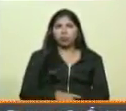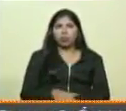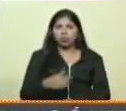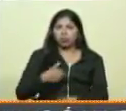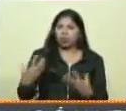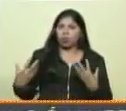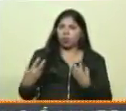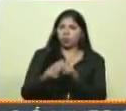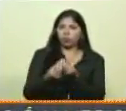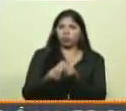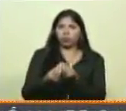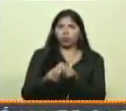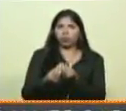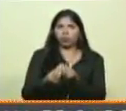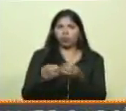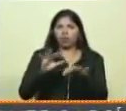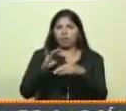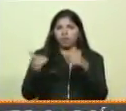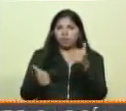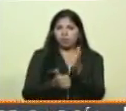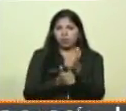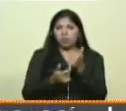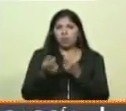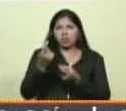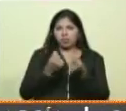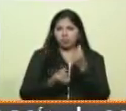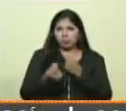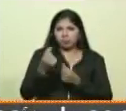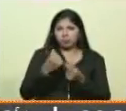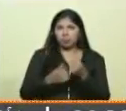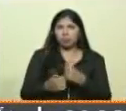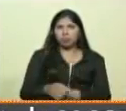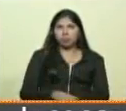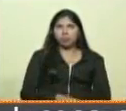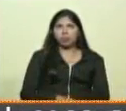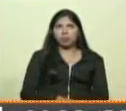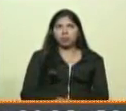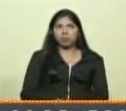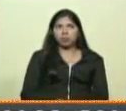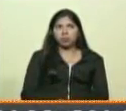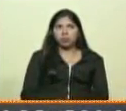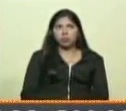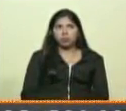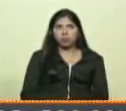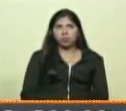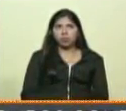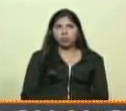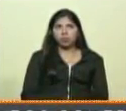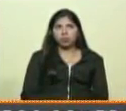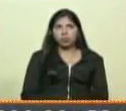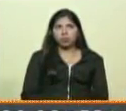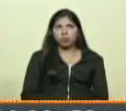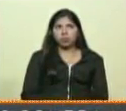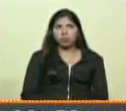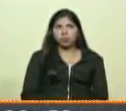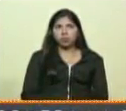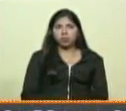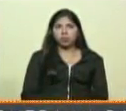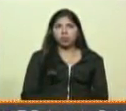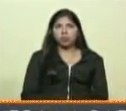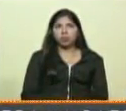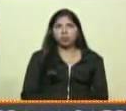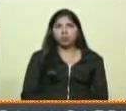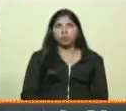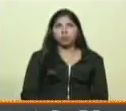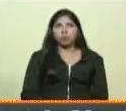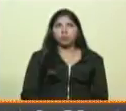del viceministro para Finanzas y Alianza Estratégica, Lugo Gómez Eustiquio, conocido en los bajos fondos como Tiki.